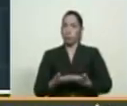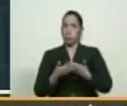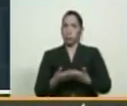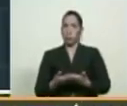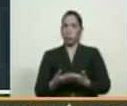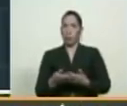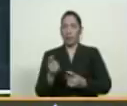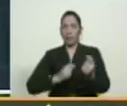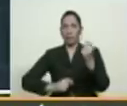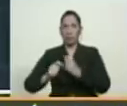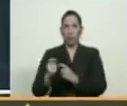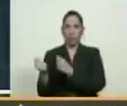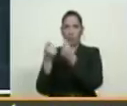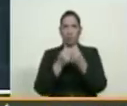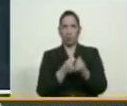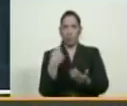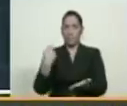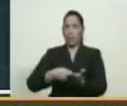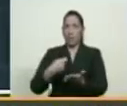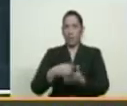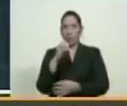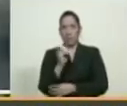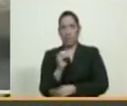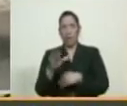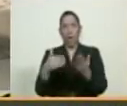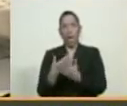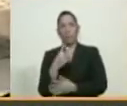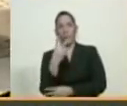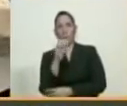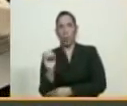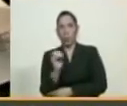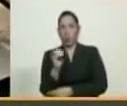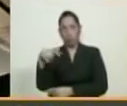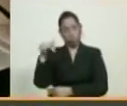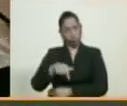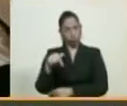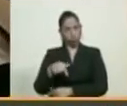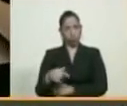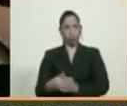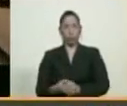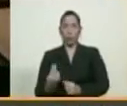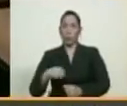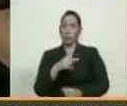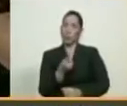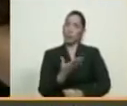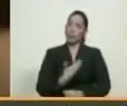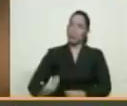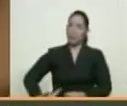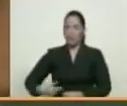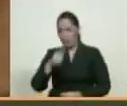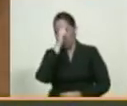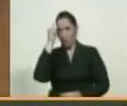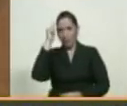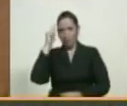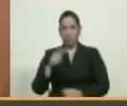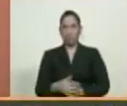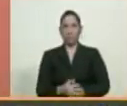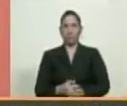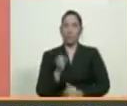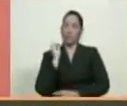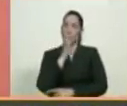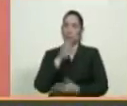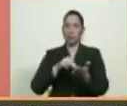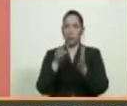pagará entre 0 y 2%. Hoy estuvo nuestro vicepresidente Tarek El Aissami en la